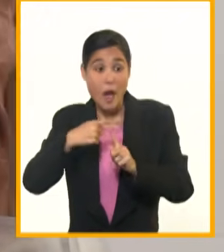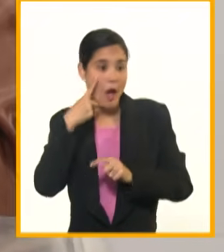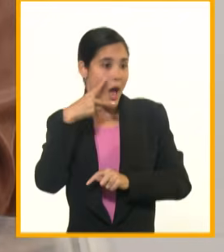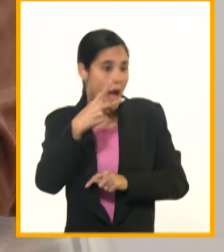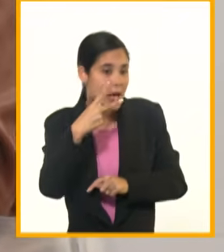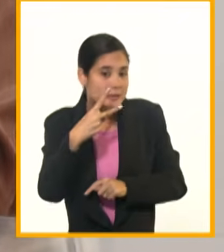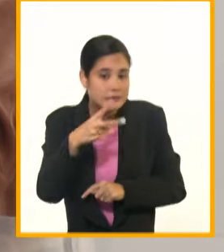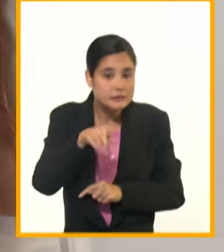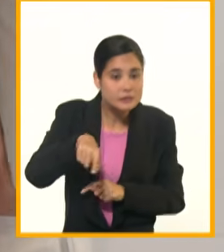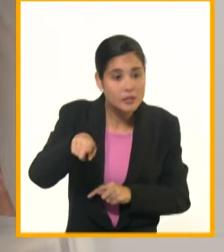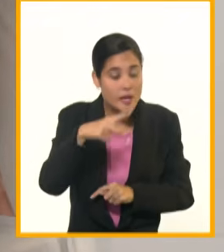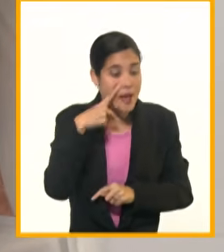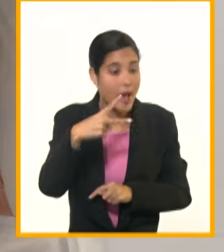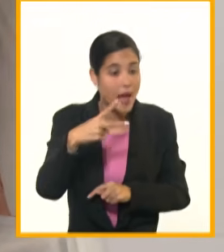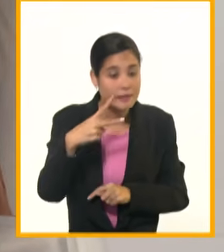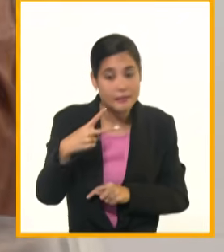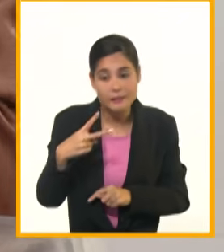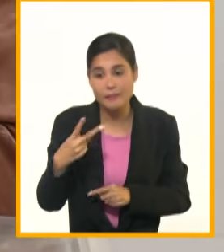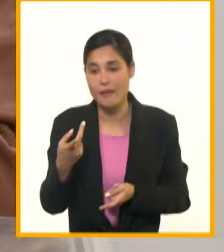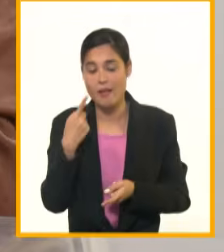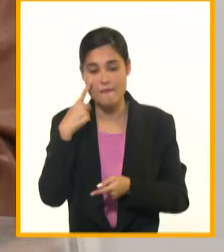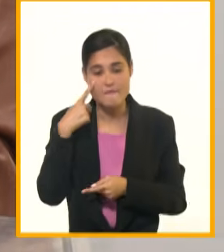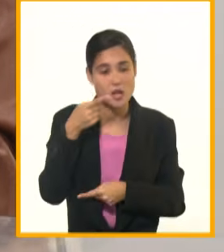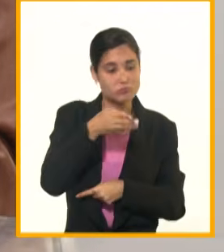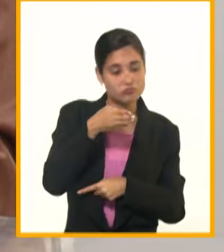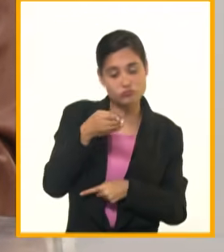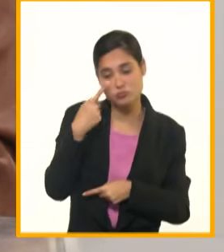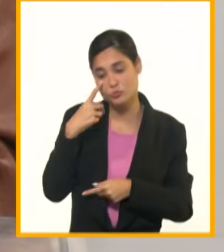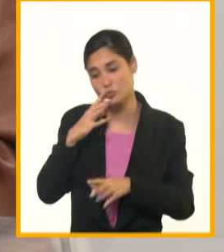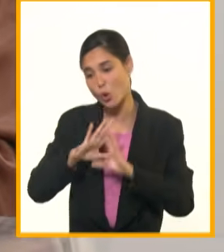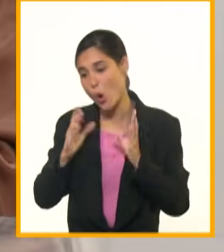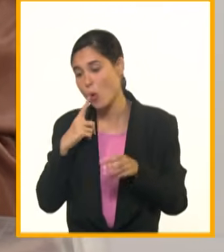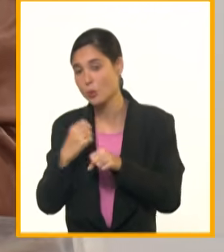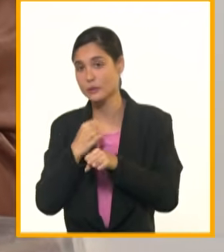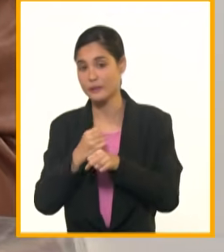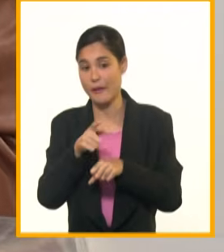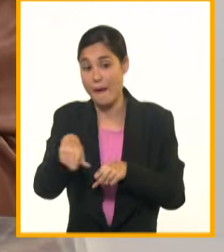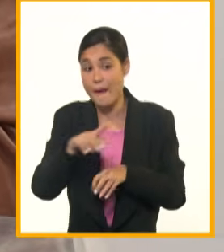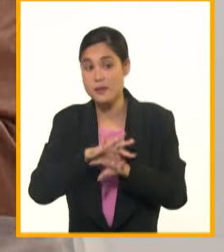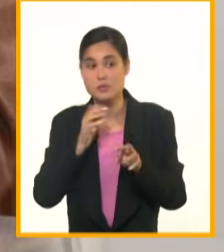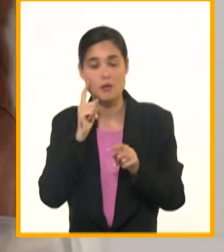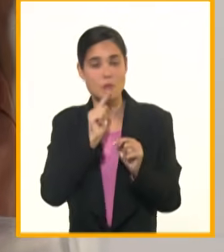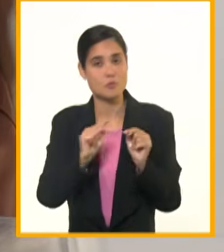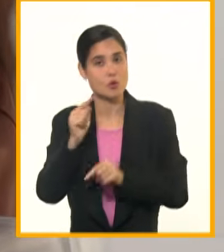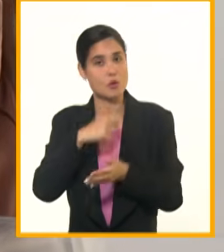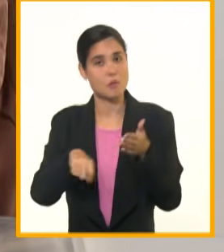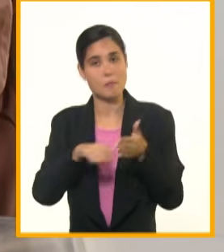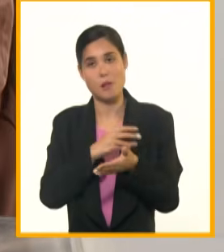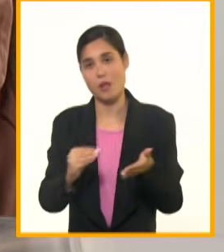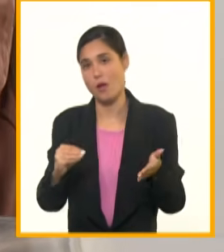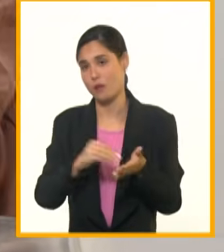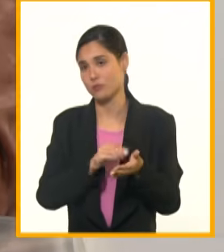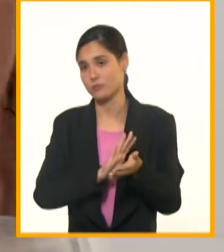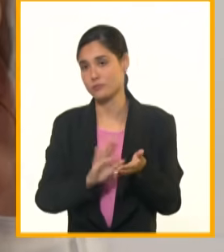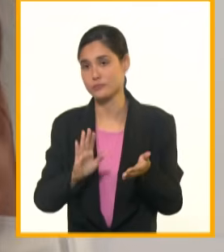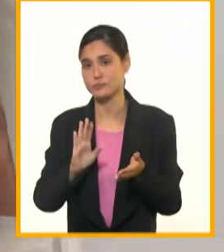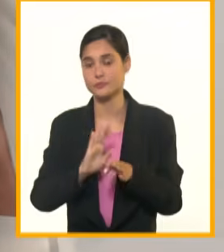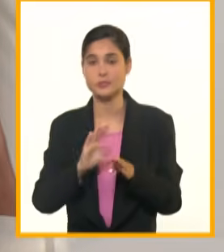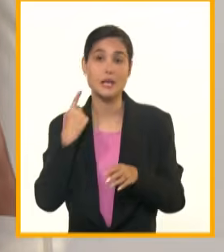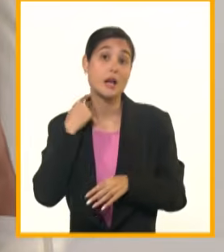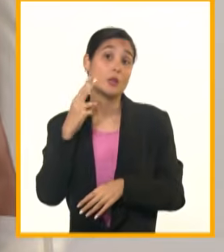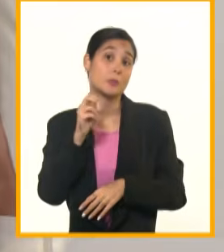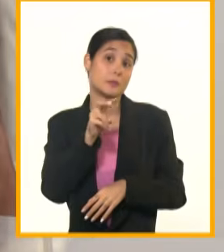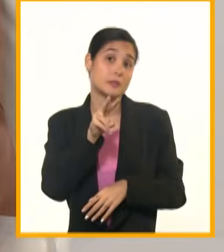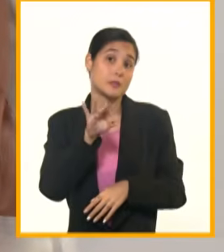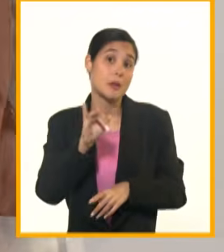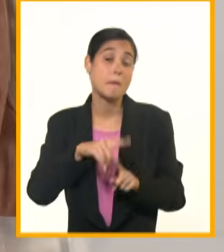empresa estatal socialista. Eso tiene que ser una prioridad también, o sea, es una prioridad durante 2026 y es otra reserva